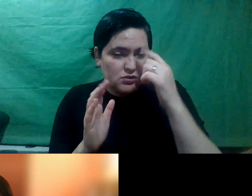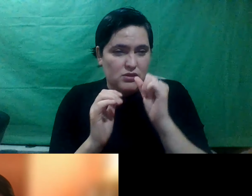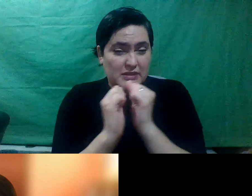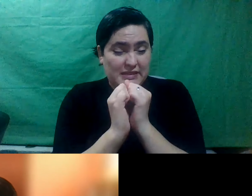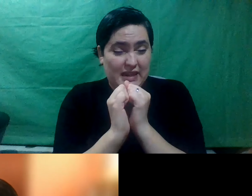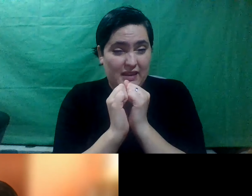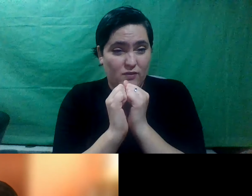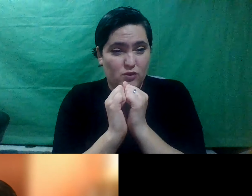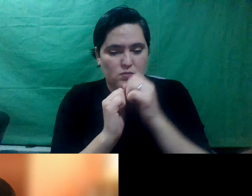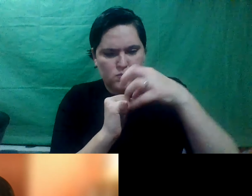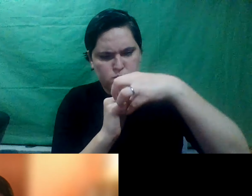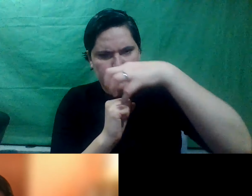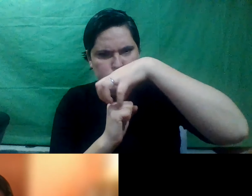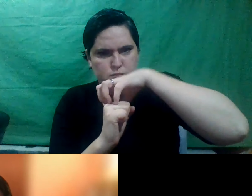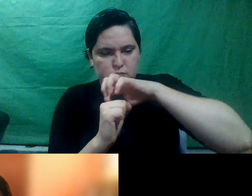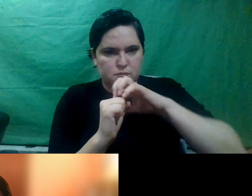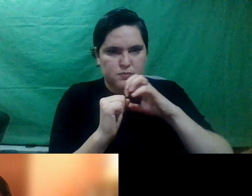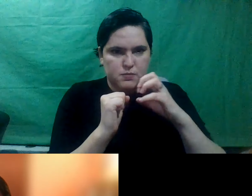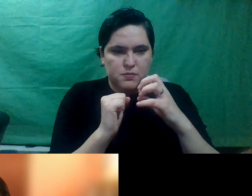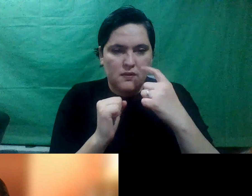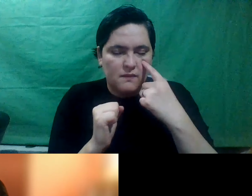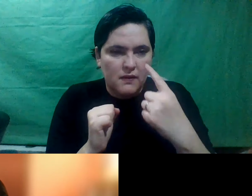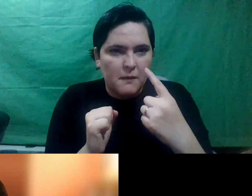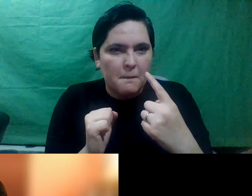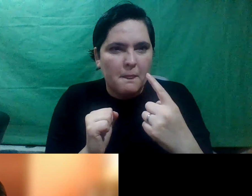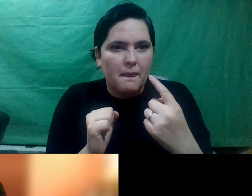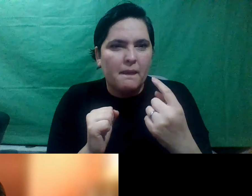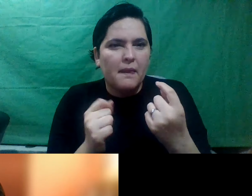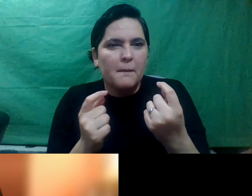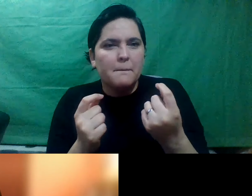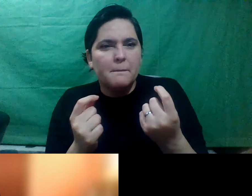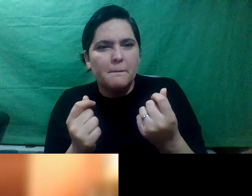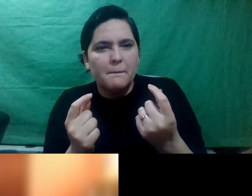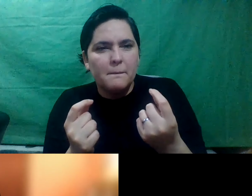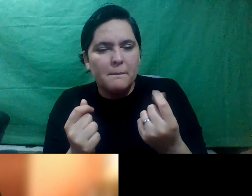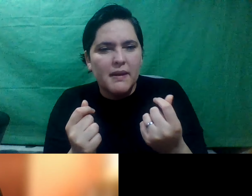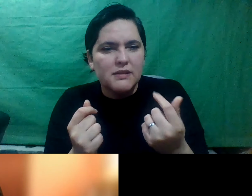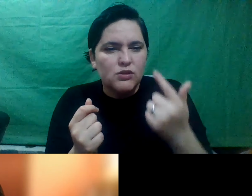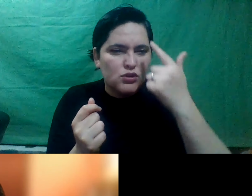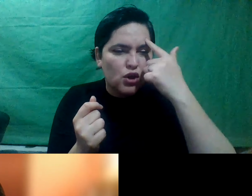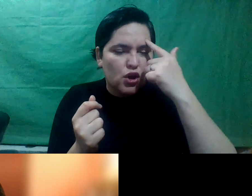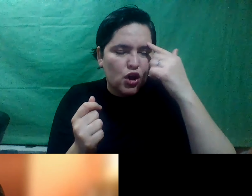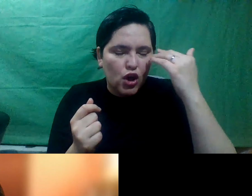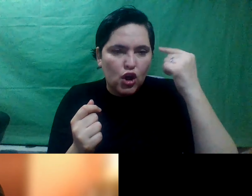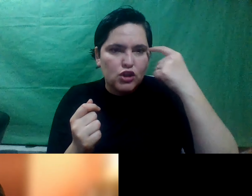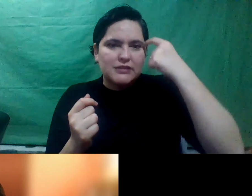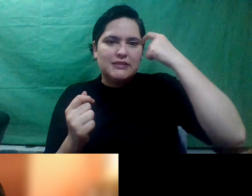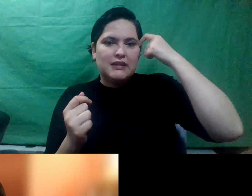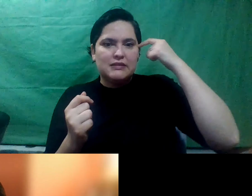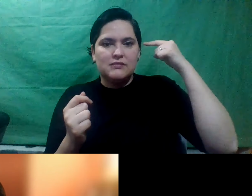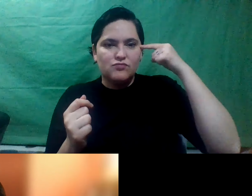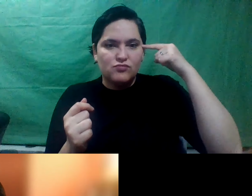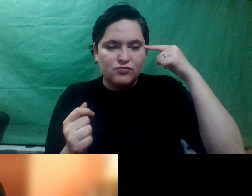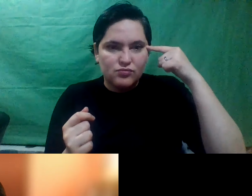núcleo de regiones cerebrales que representa o que tiene que ver con las funciones conscientes. Entonces, las distintas inputs